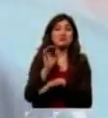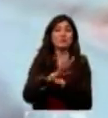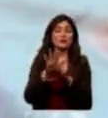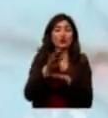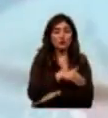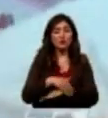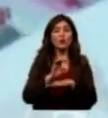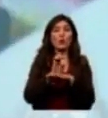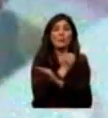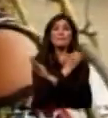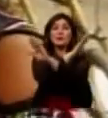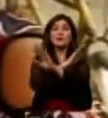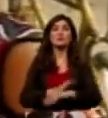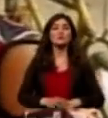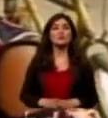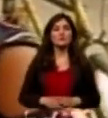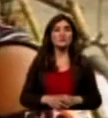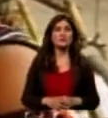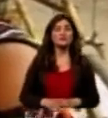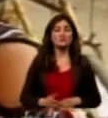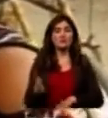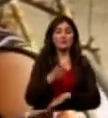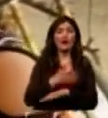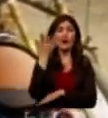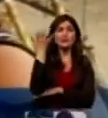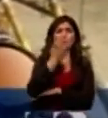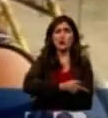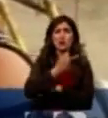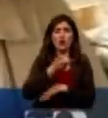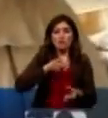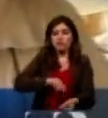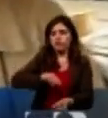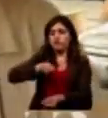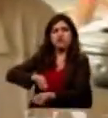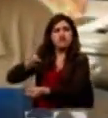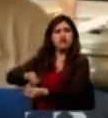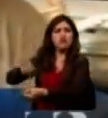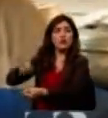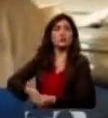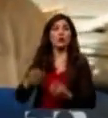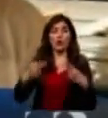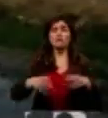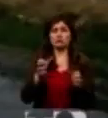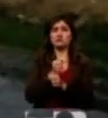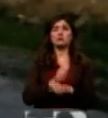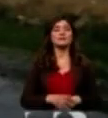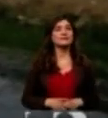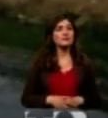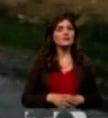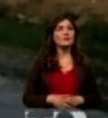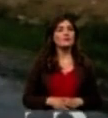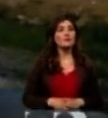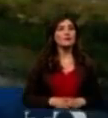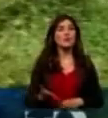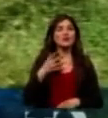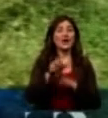lado ecuatoriano es prevención. Sí, hace unos 15 días pasaron funigando por aquí. Sí, sí, aquí en Huaquillas sí están haciendo eso. Aunque recuerdan